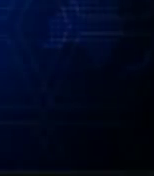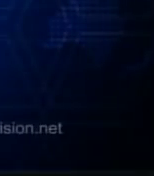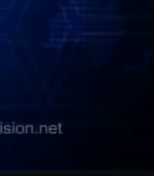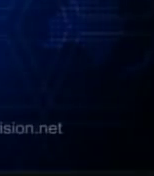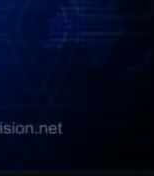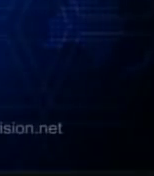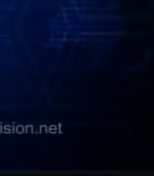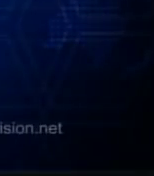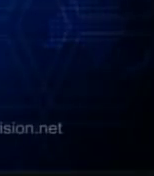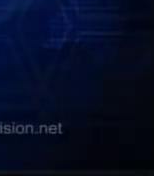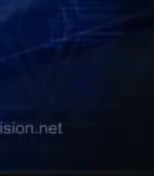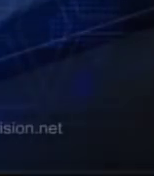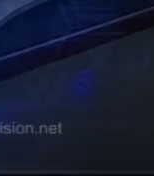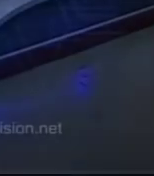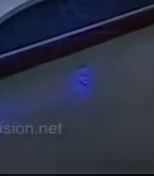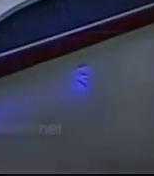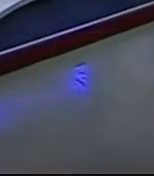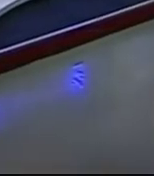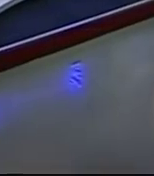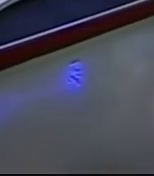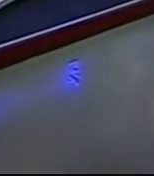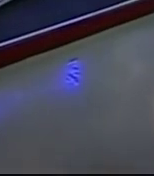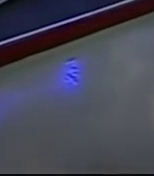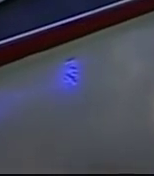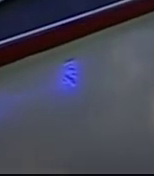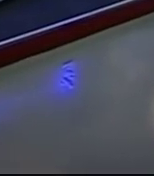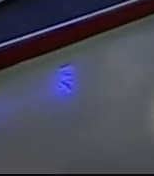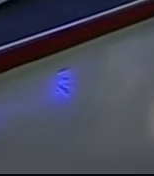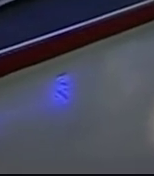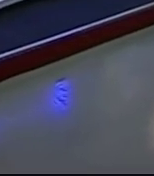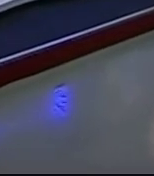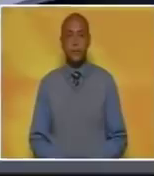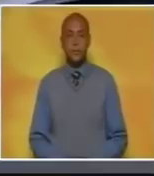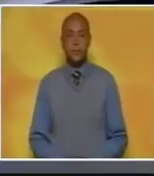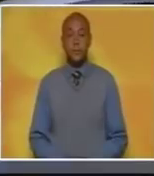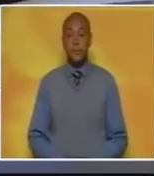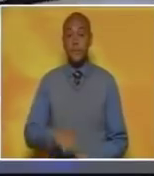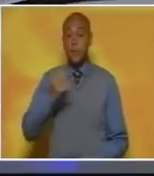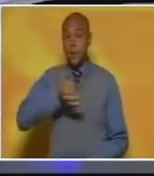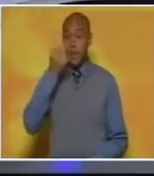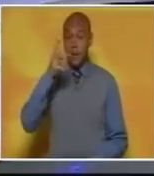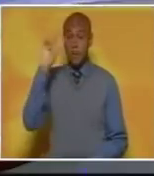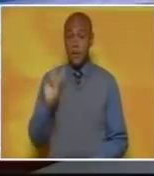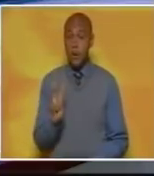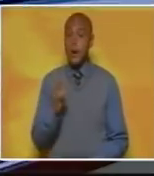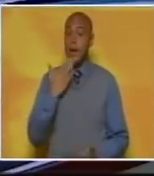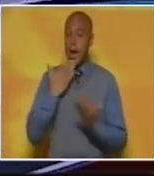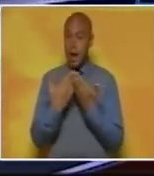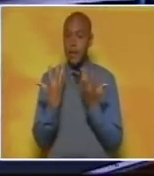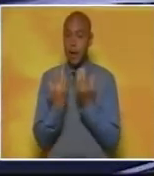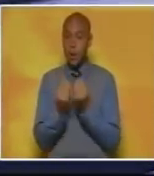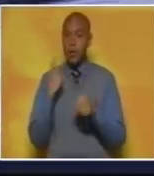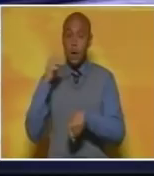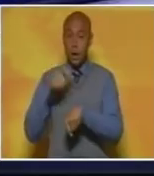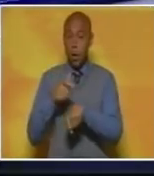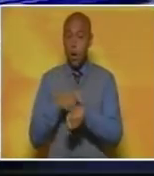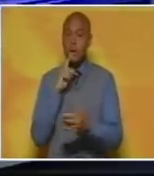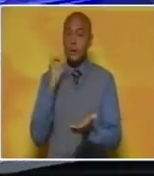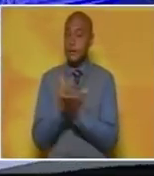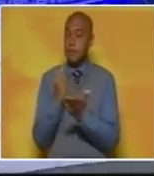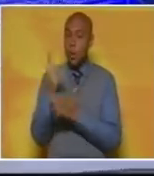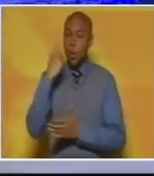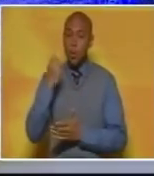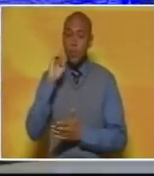Noticiero Venevisión. Información justa y balanceada. Muy buenas tardes, Venezuela. Gracias por acompañarnos, como siempre,